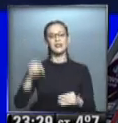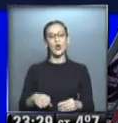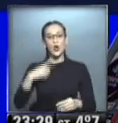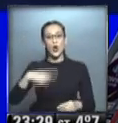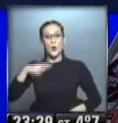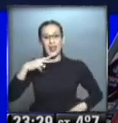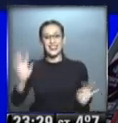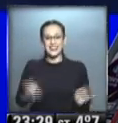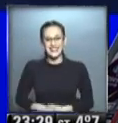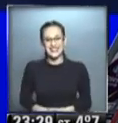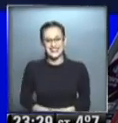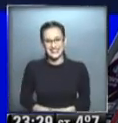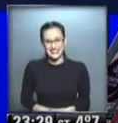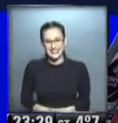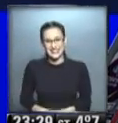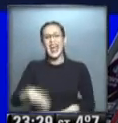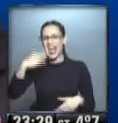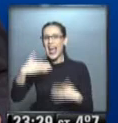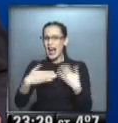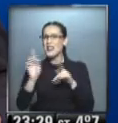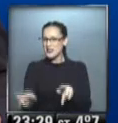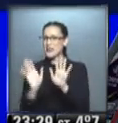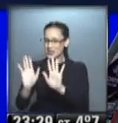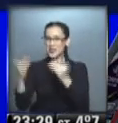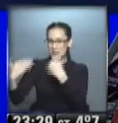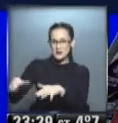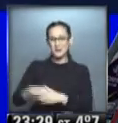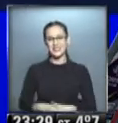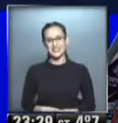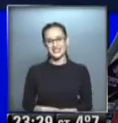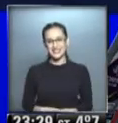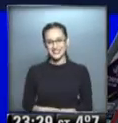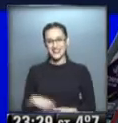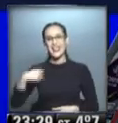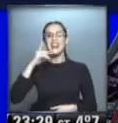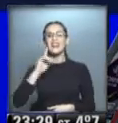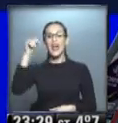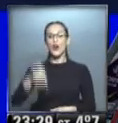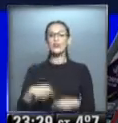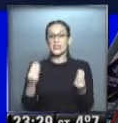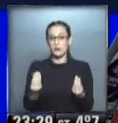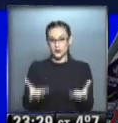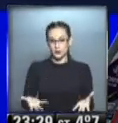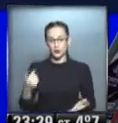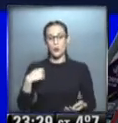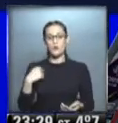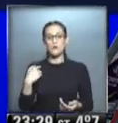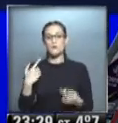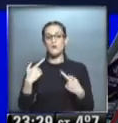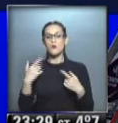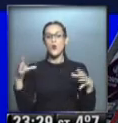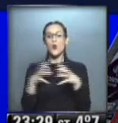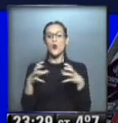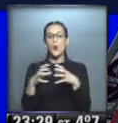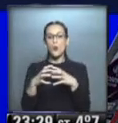verde hoy, verde. Vamos a hablar también. Sí, cómo no. Yo te voy a contar que para el día de hoy vamos a presentarte una de las bandas que está